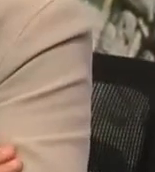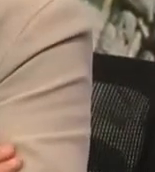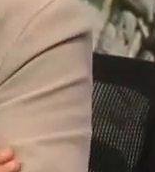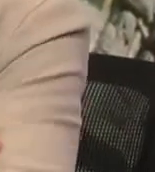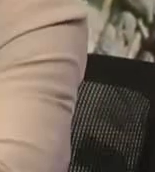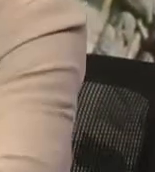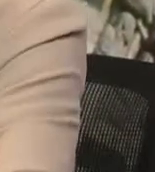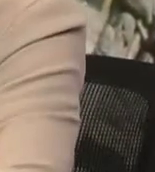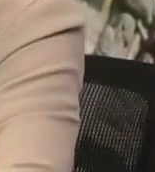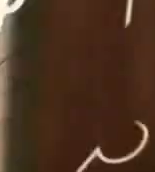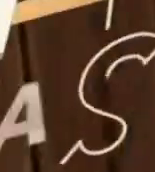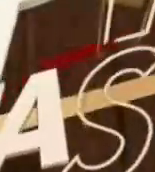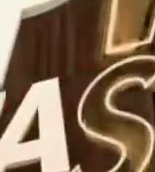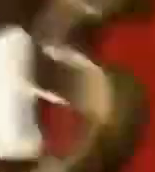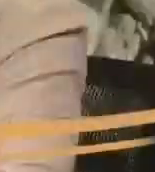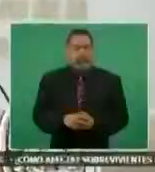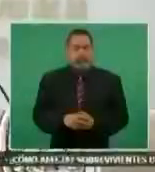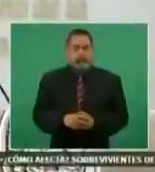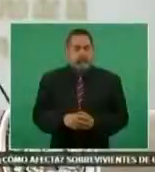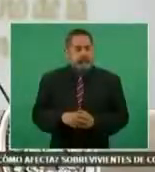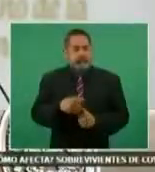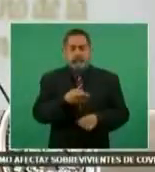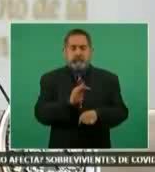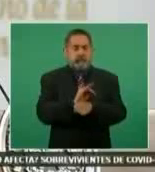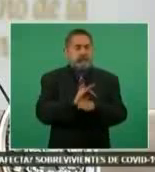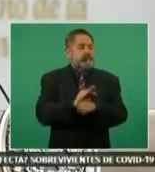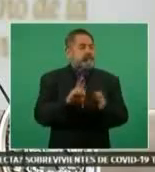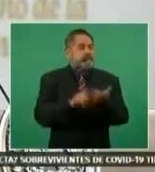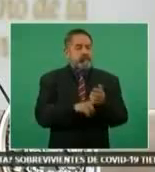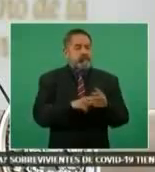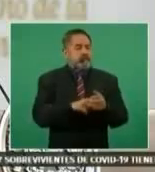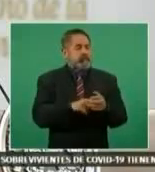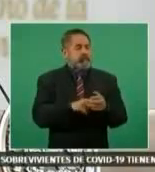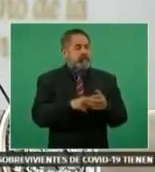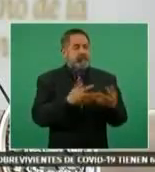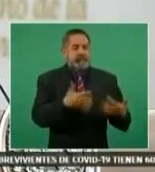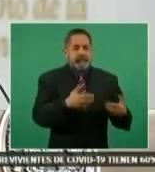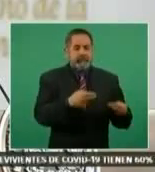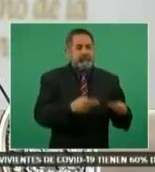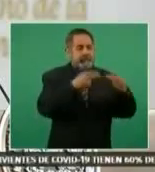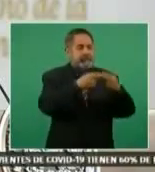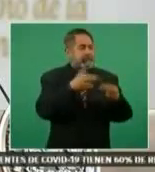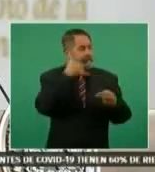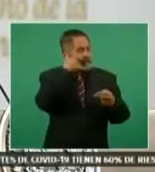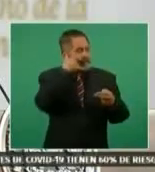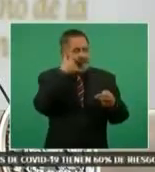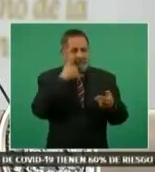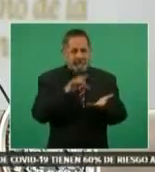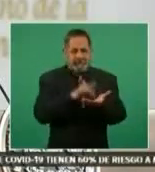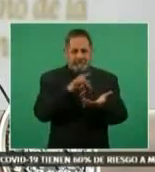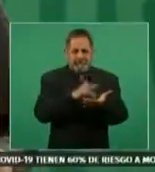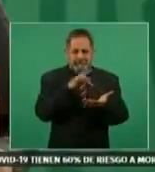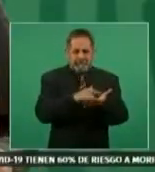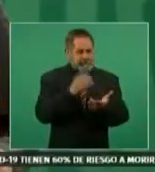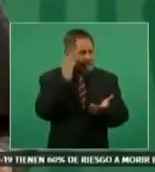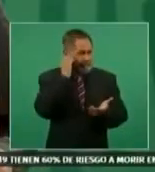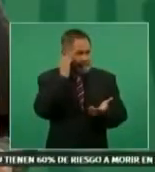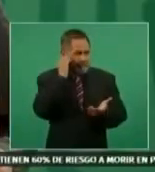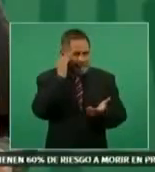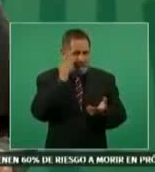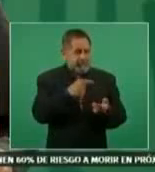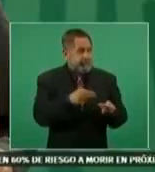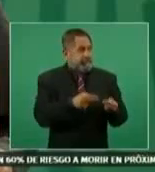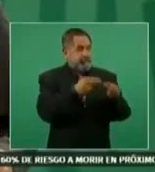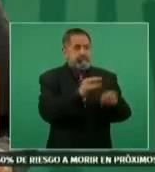Dilo. Yo soy Mau Castillo, lo digo, sin problema. No entiendo, la verdad. El presidente se tomó una foto en una ceiba enorme, la